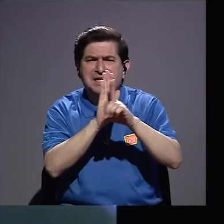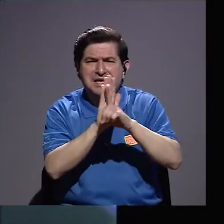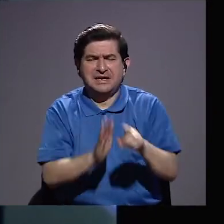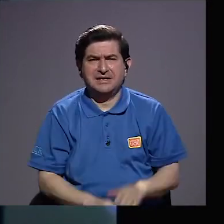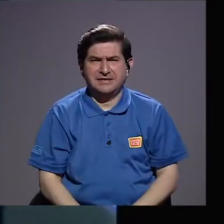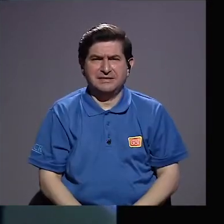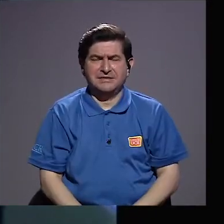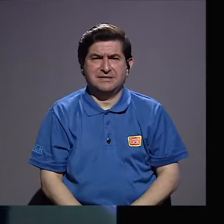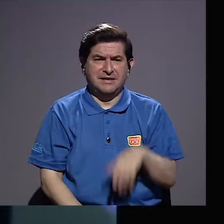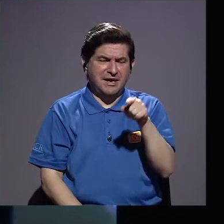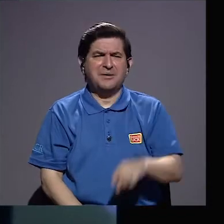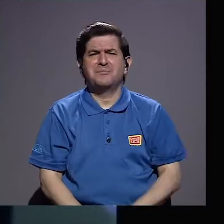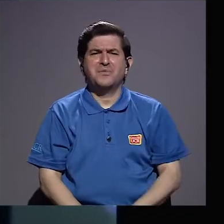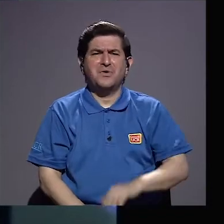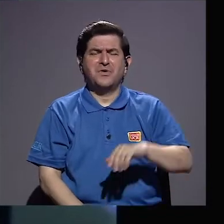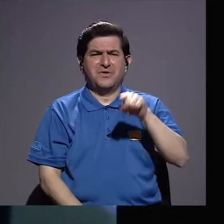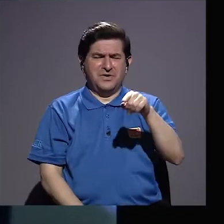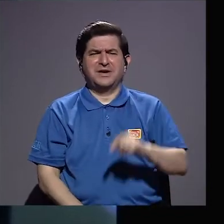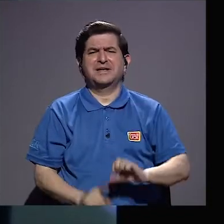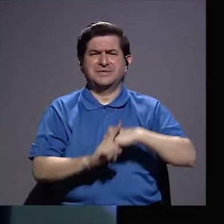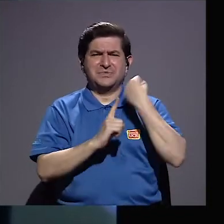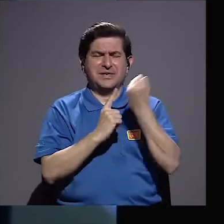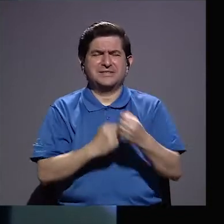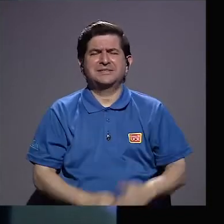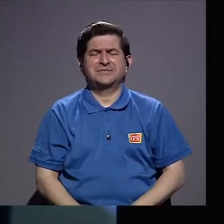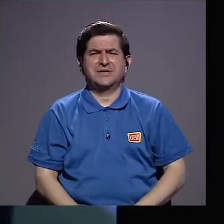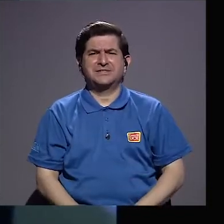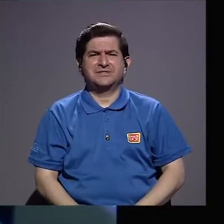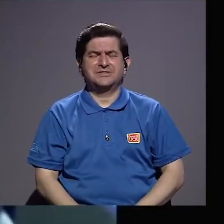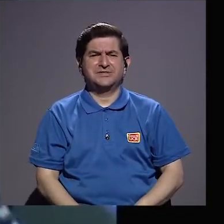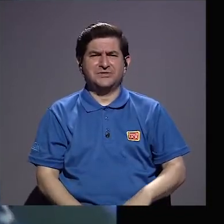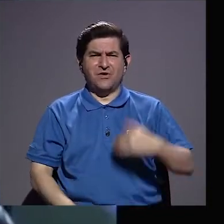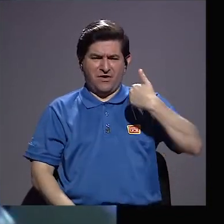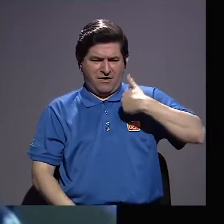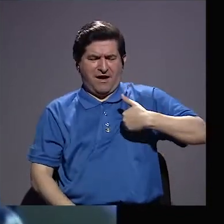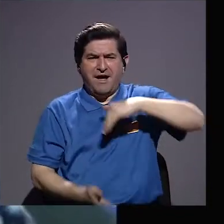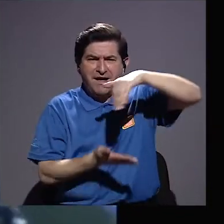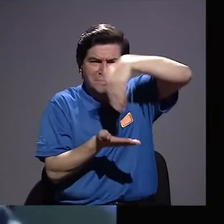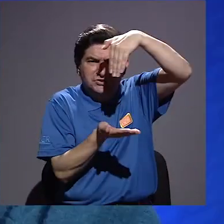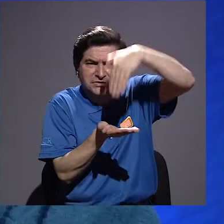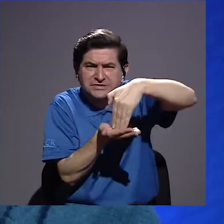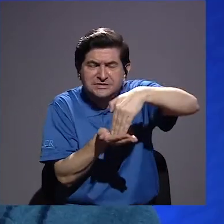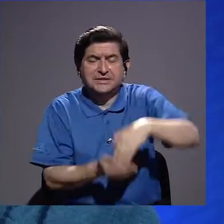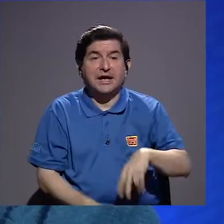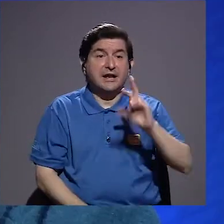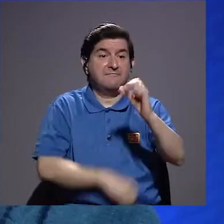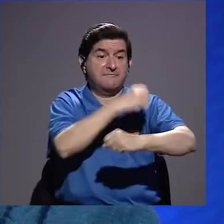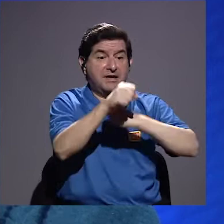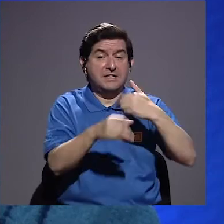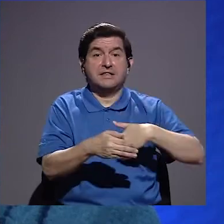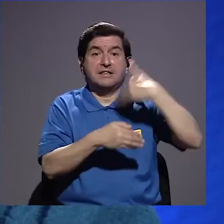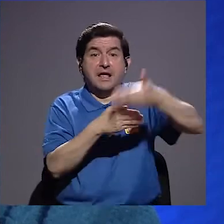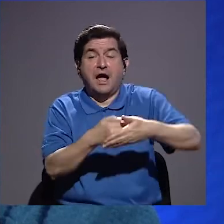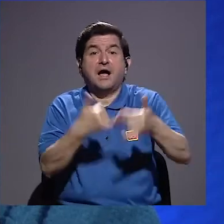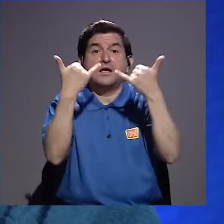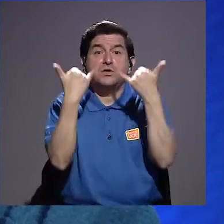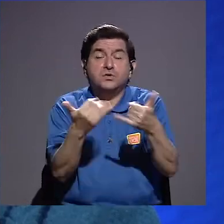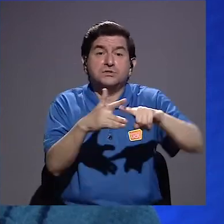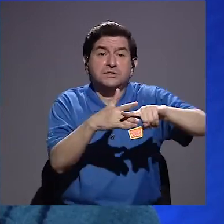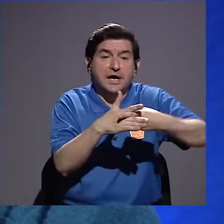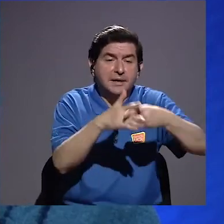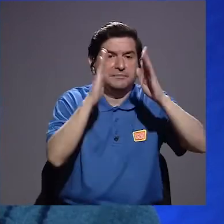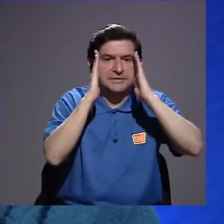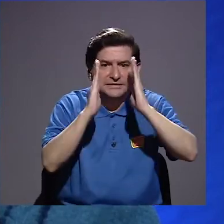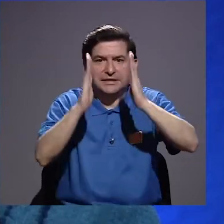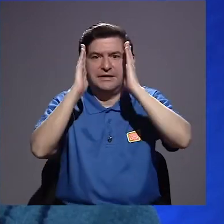por androcéntrico, y no fue como hasta 20 años después que me empezaron a invitar y a dar pelota, como